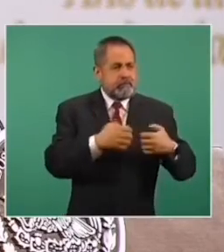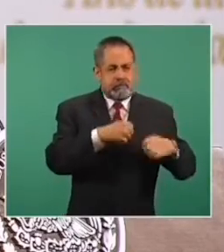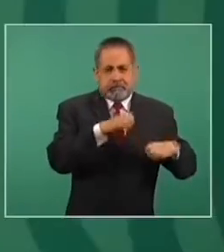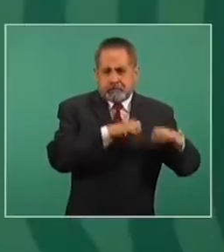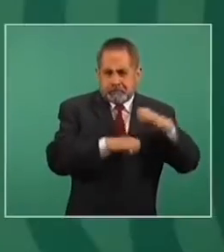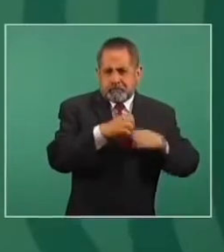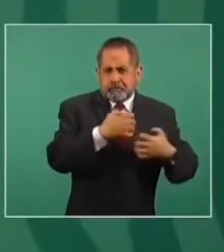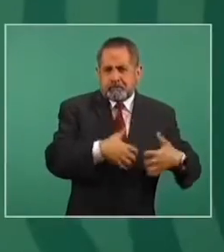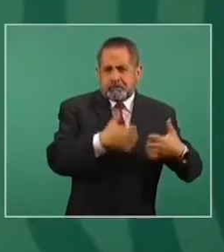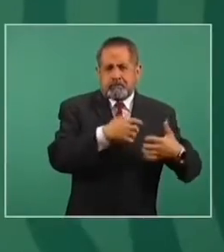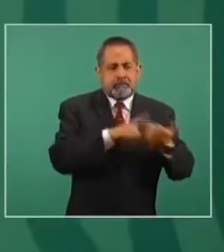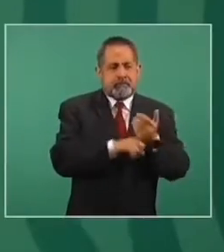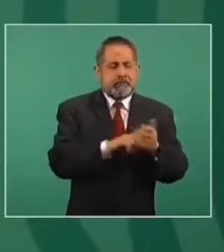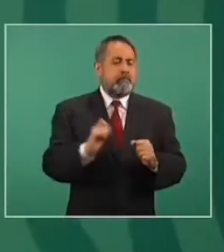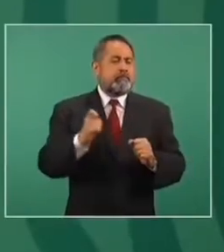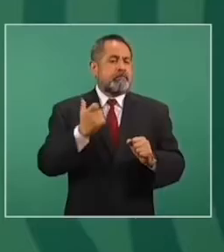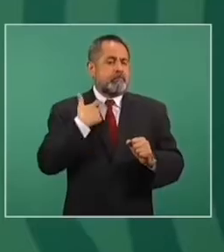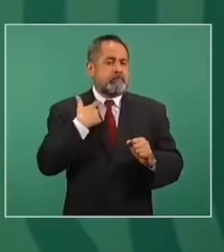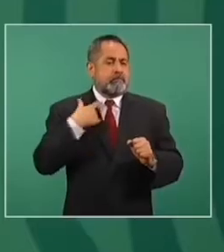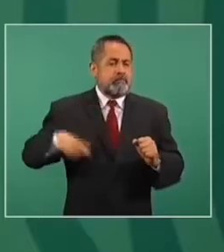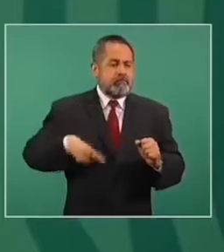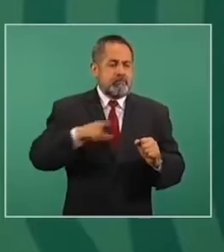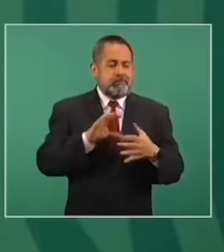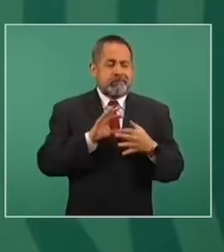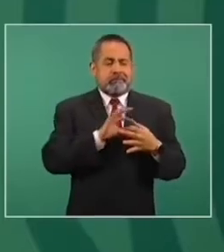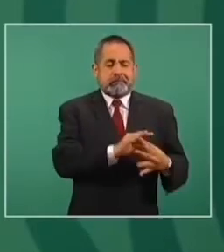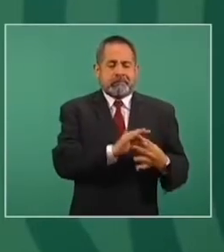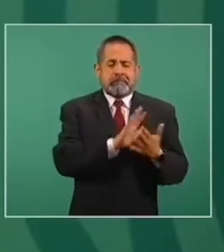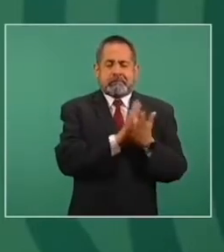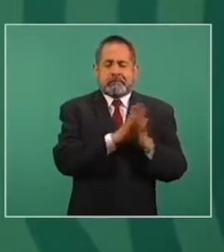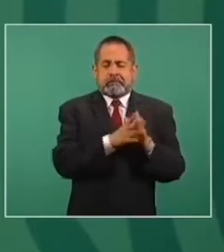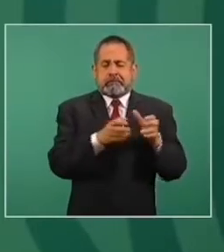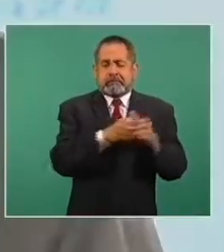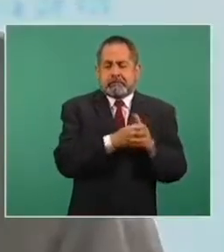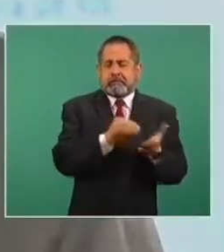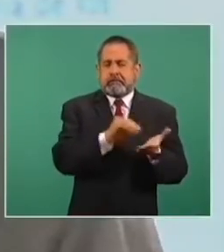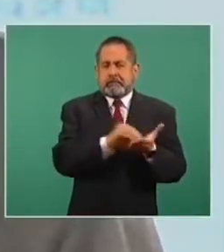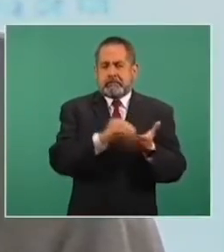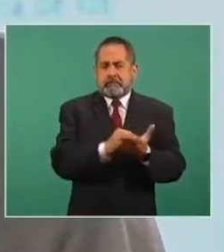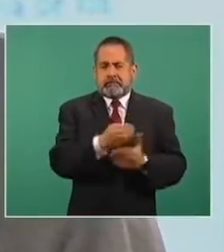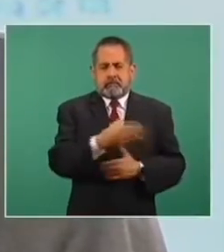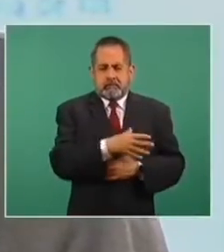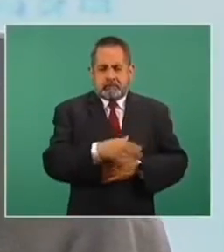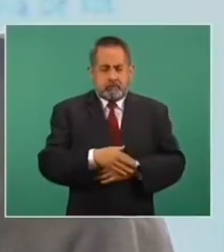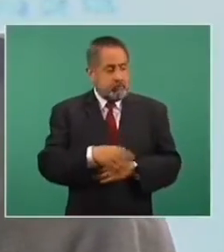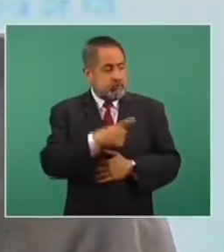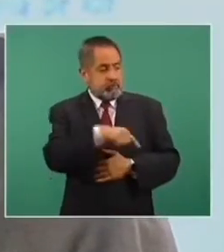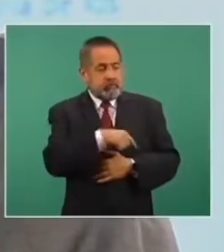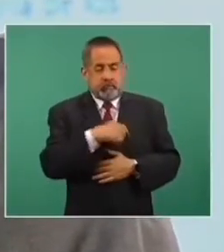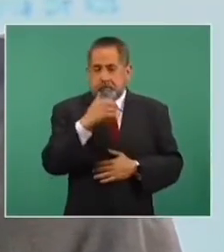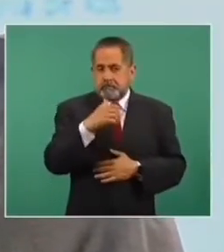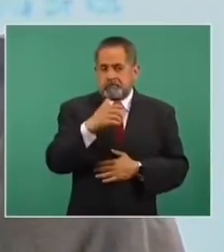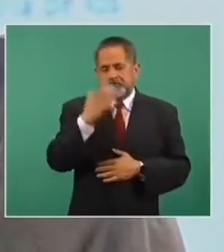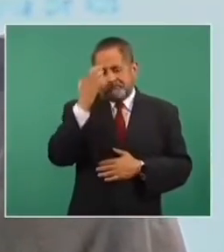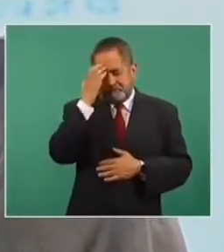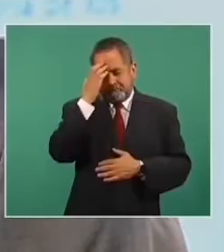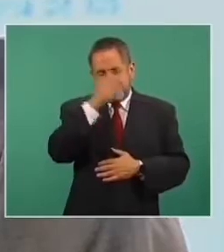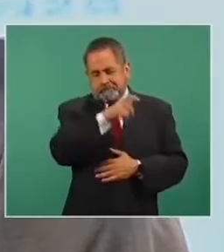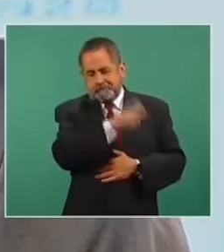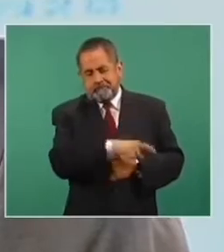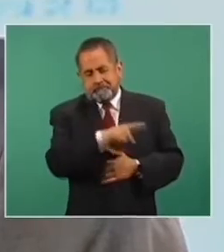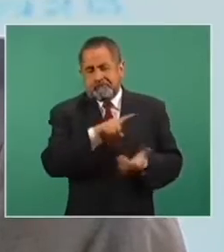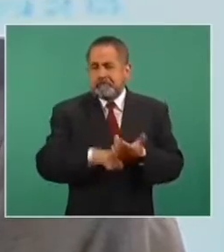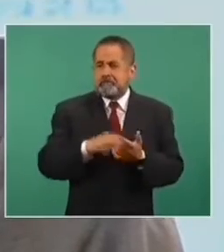regreso a clases presenciales ante la pandemia del nuevo coronavirus. Además, el gobernador del estado de Veracruz, Cuitlagua García